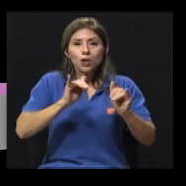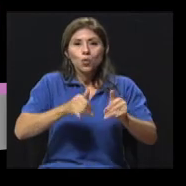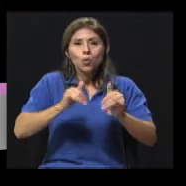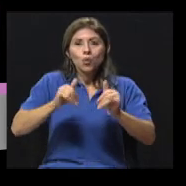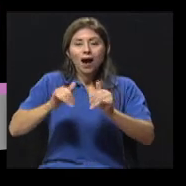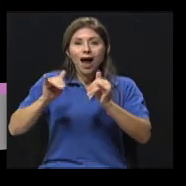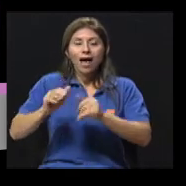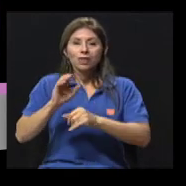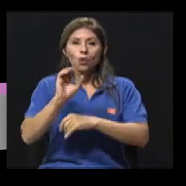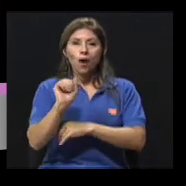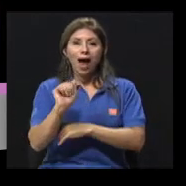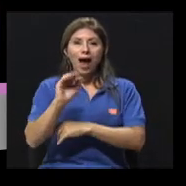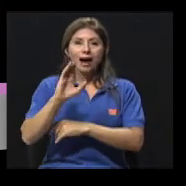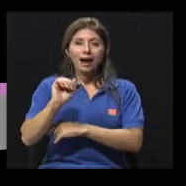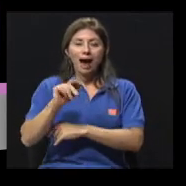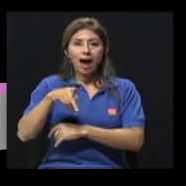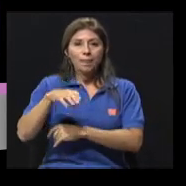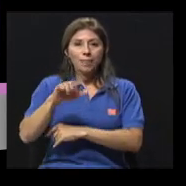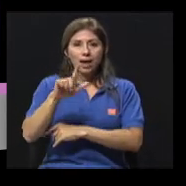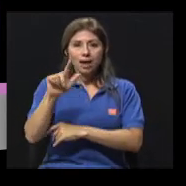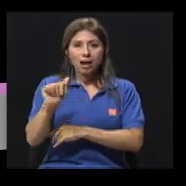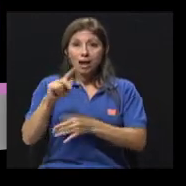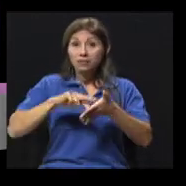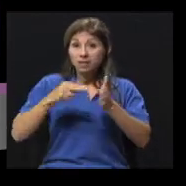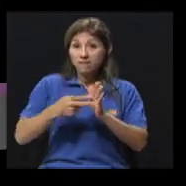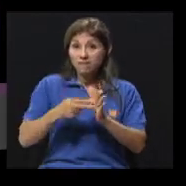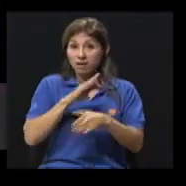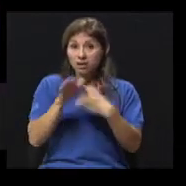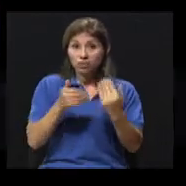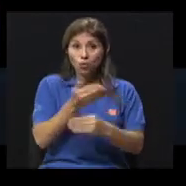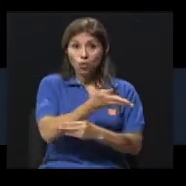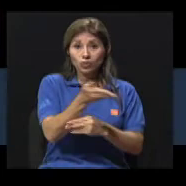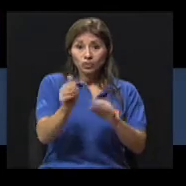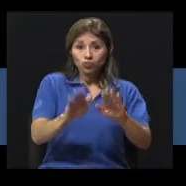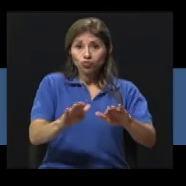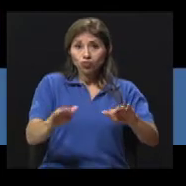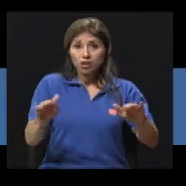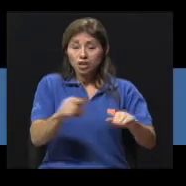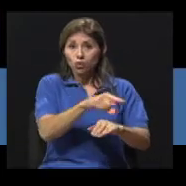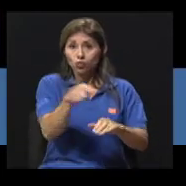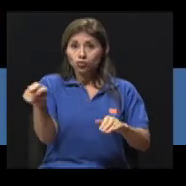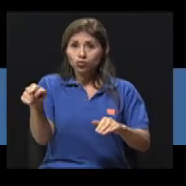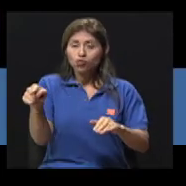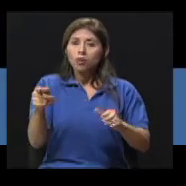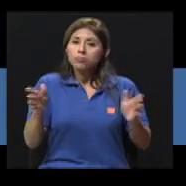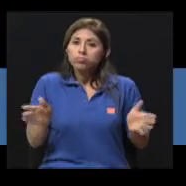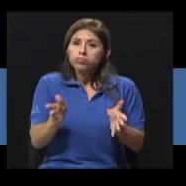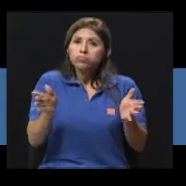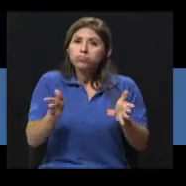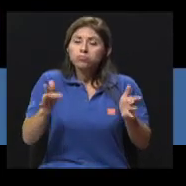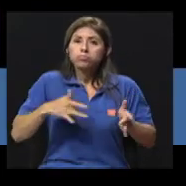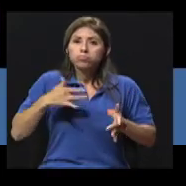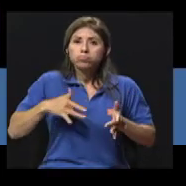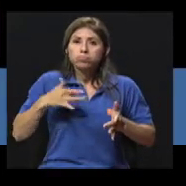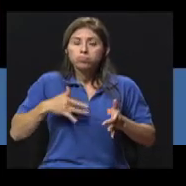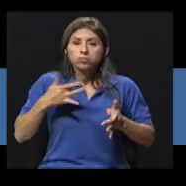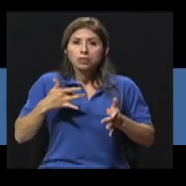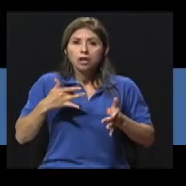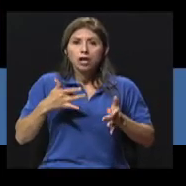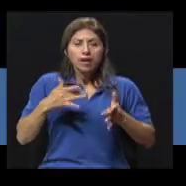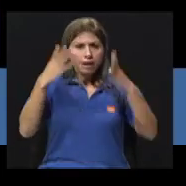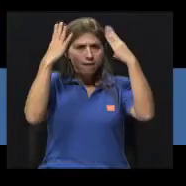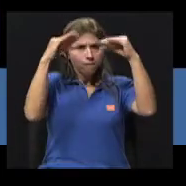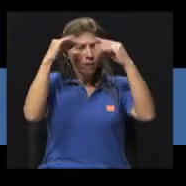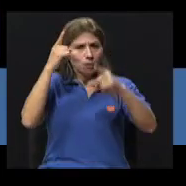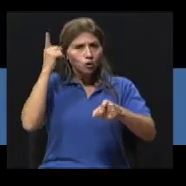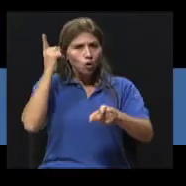Capela consiste en aprovechar todos los periodos sensitivos de los chicos y de las chicas en la edad adecuada, bombardearlo